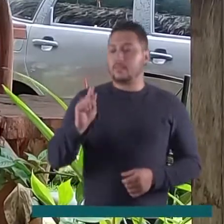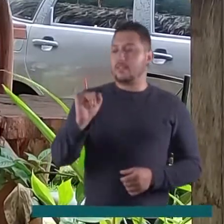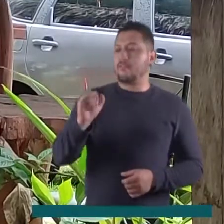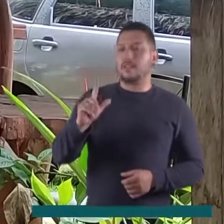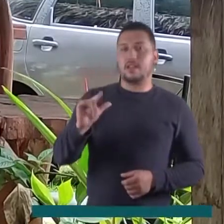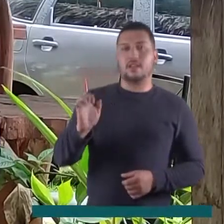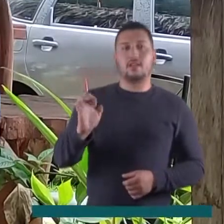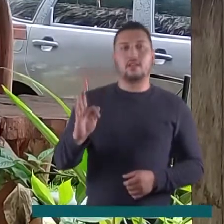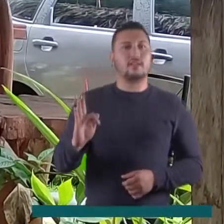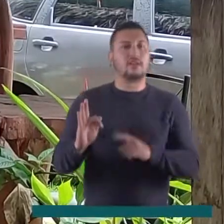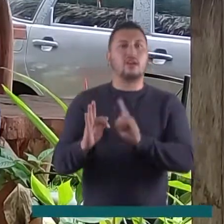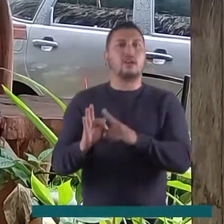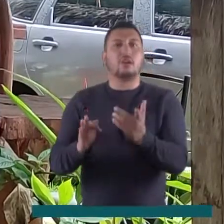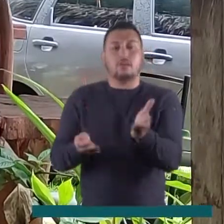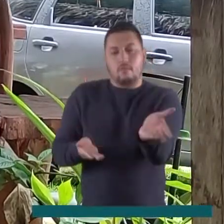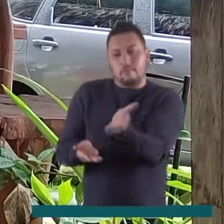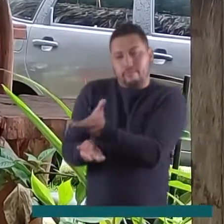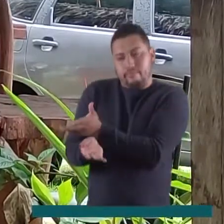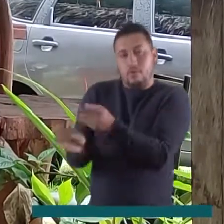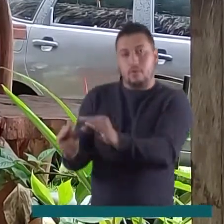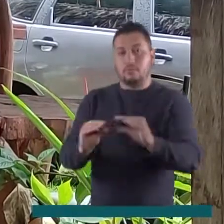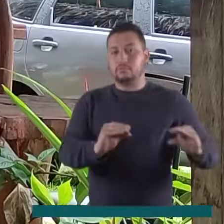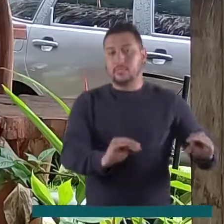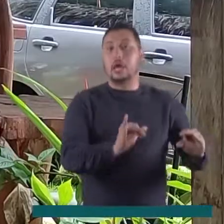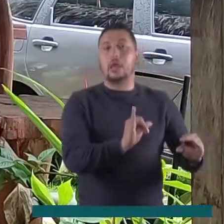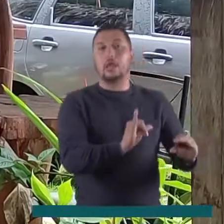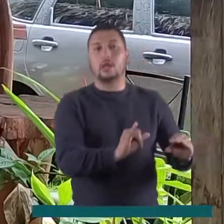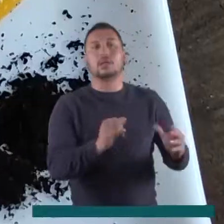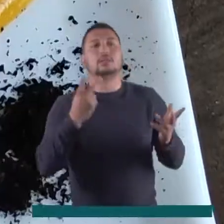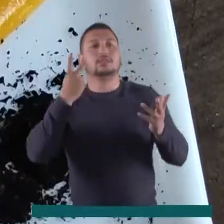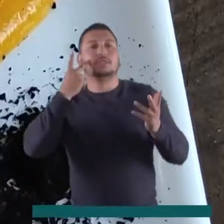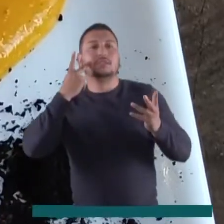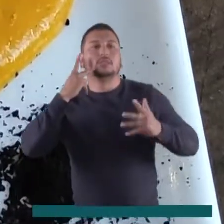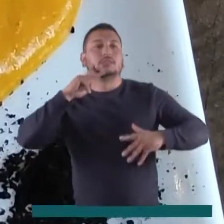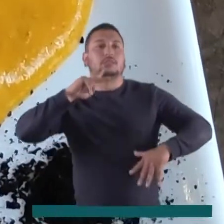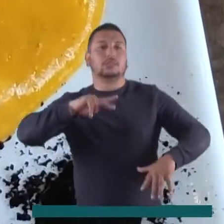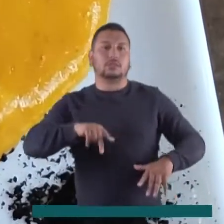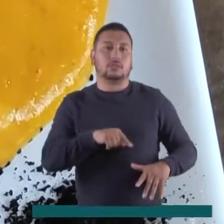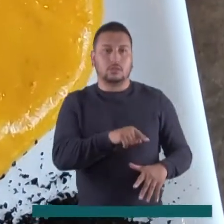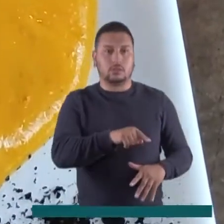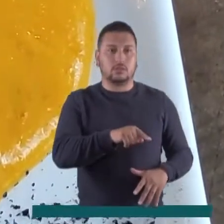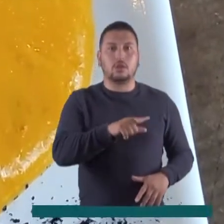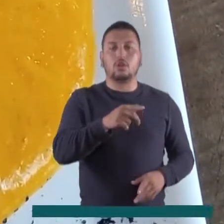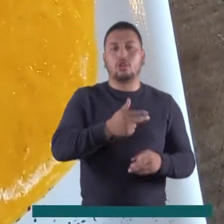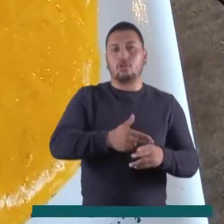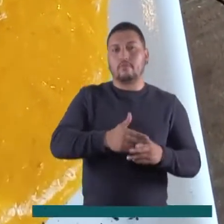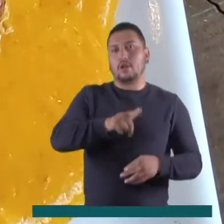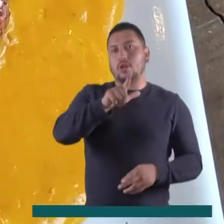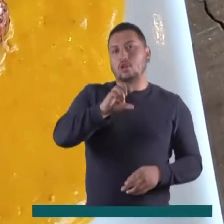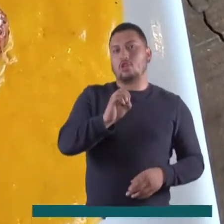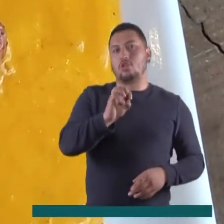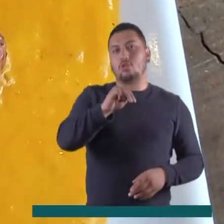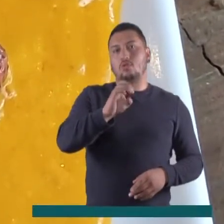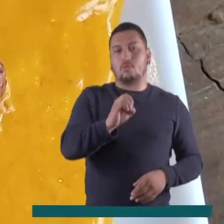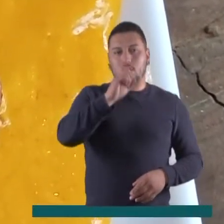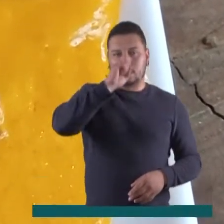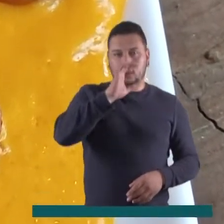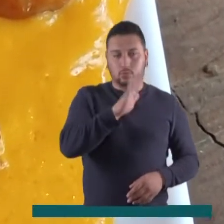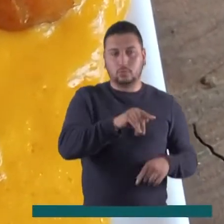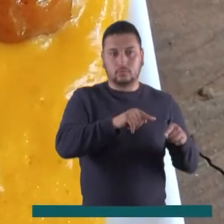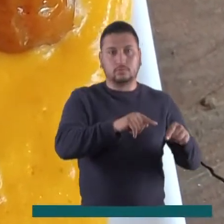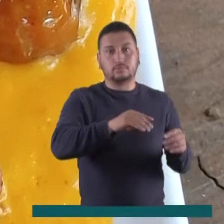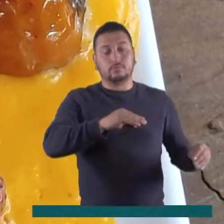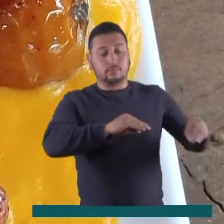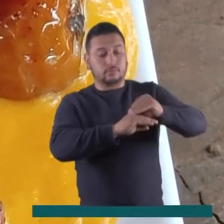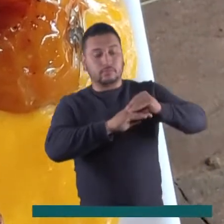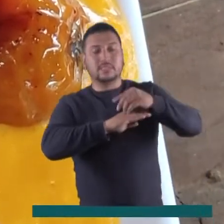es un corte que yo maduro durante 7 días. Y es un lomo biche, un lomo fino envuelto en tocineta y va